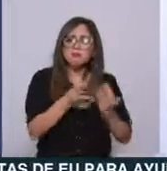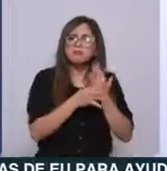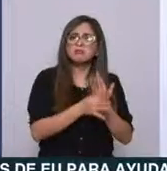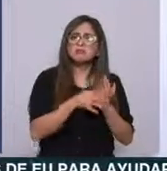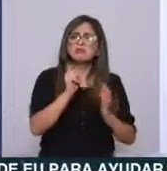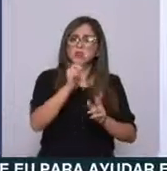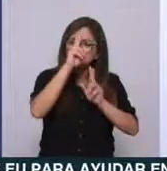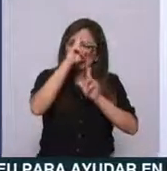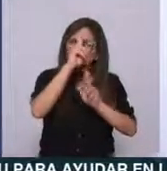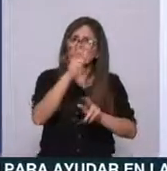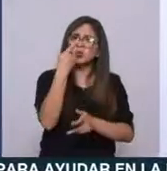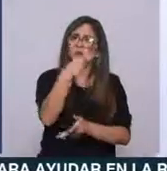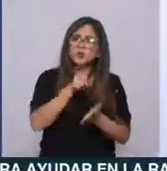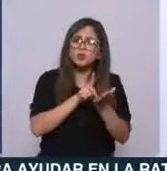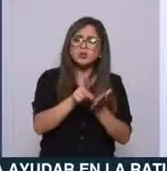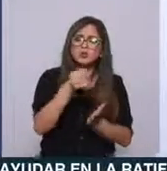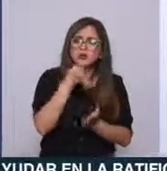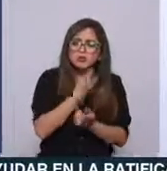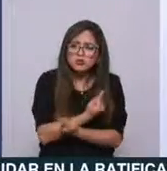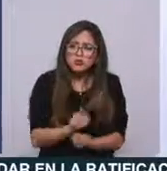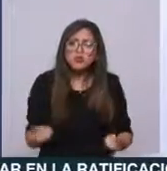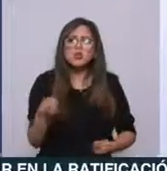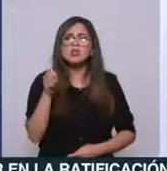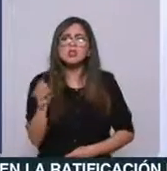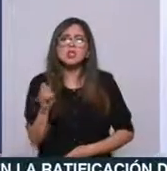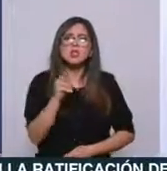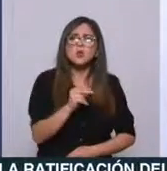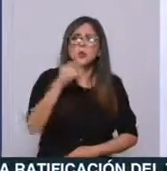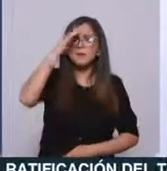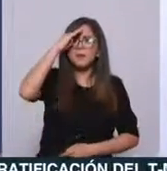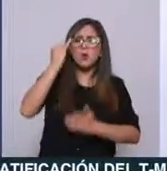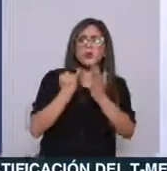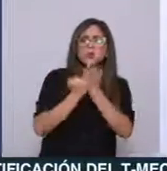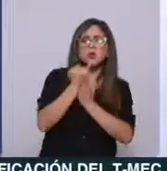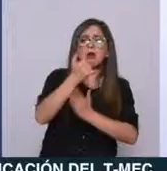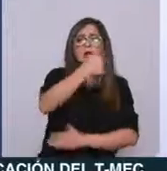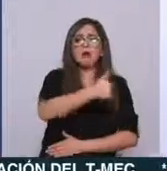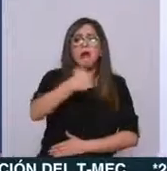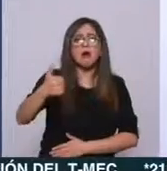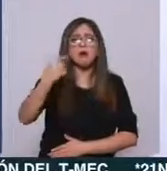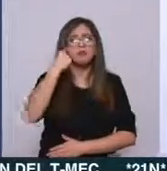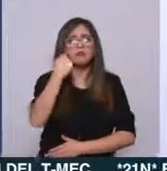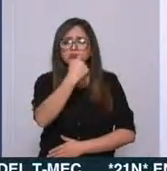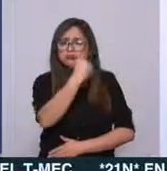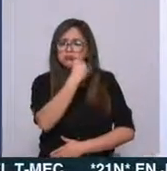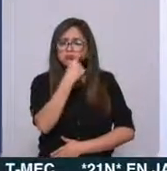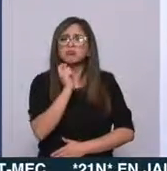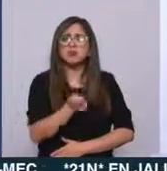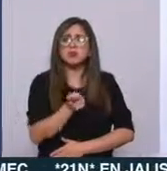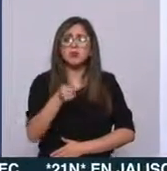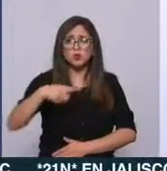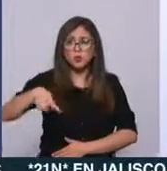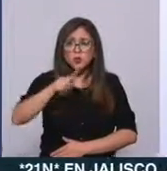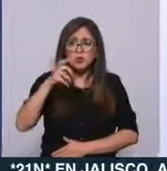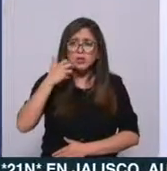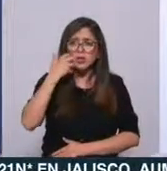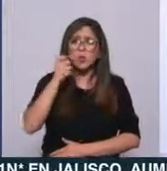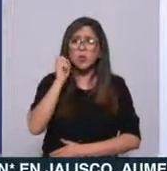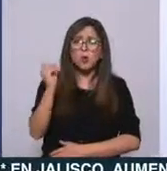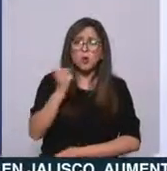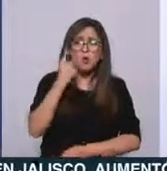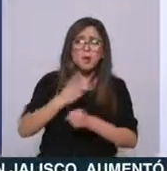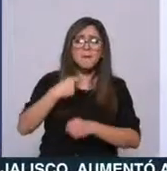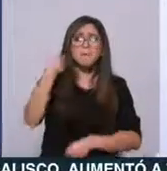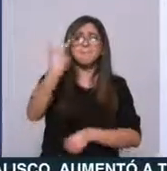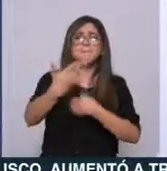los menores en poder utilizarlas o no, ya sea el gusto de cada uno de ellos. ¿Ustedes estarían buscando alguna alternativa para que